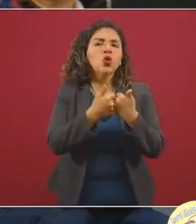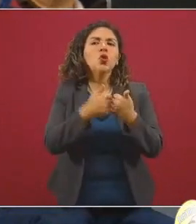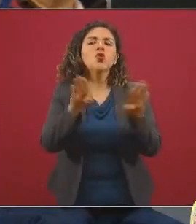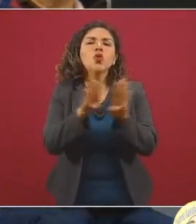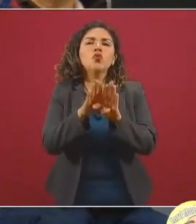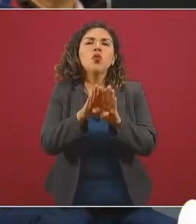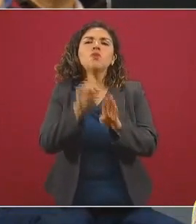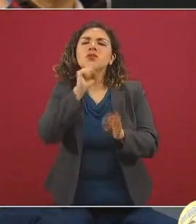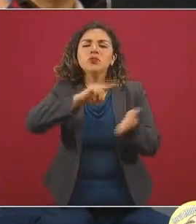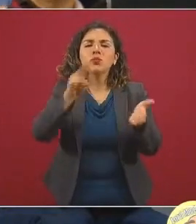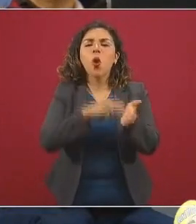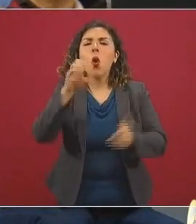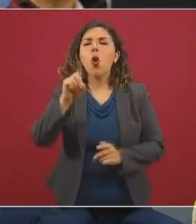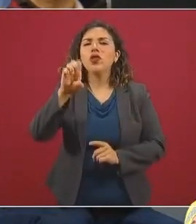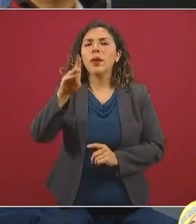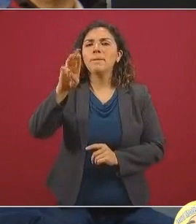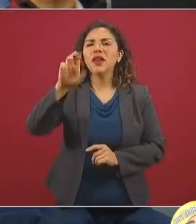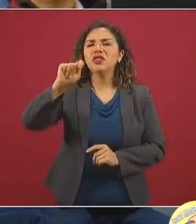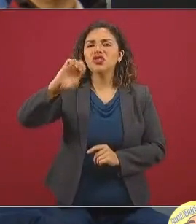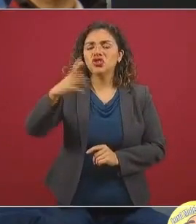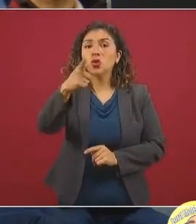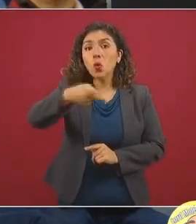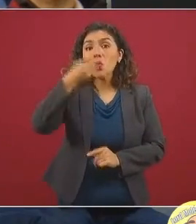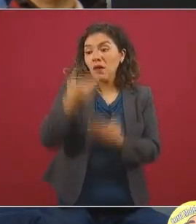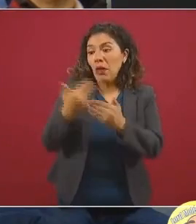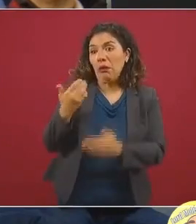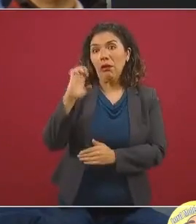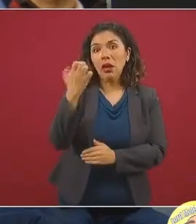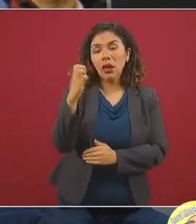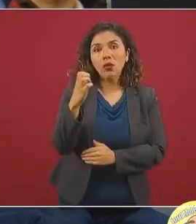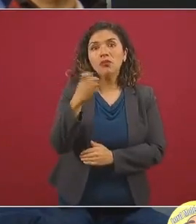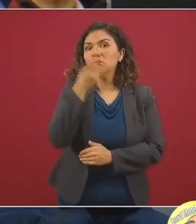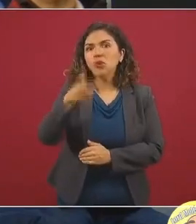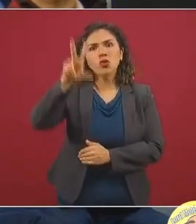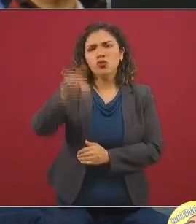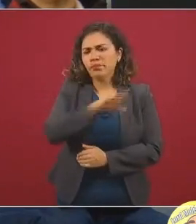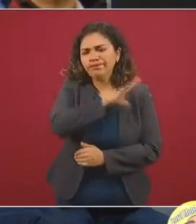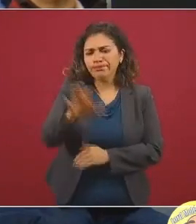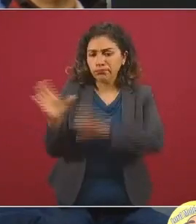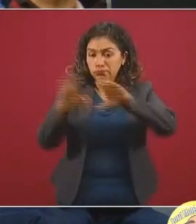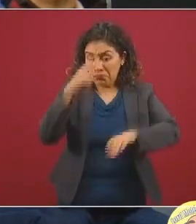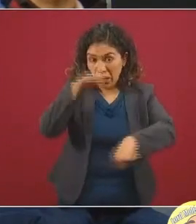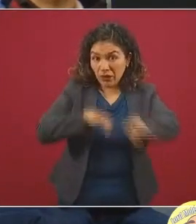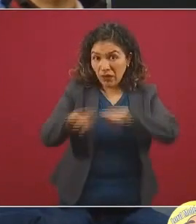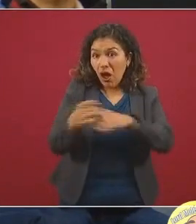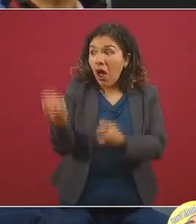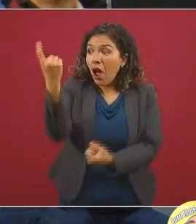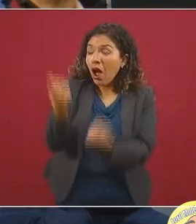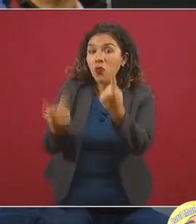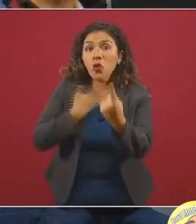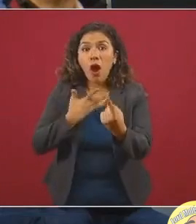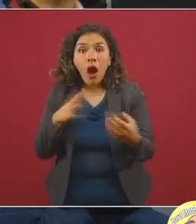de Odebrecht, y usted dijo en enero que pues no se iba a contratar a nadie que tuviera algún